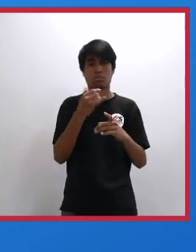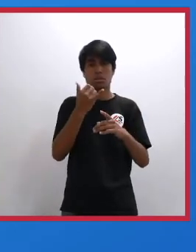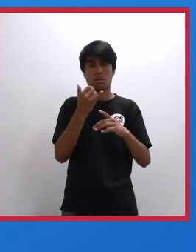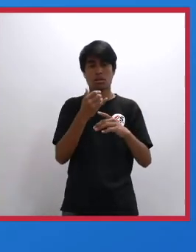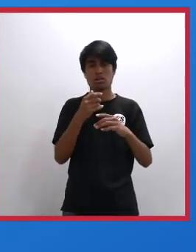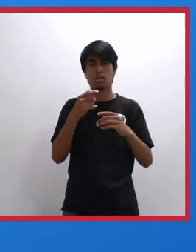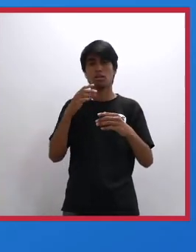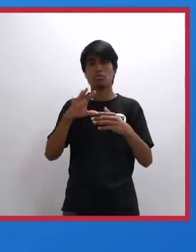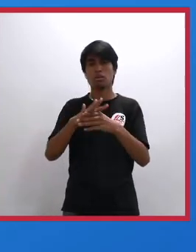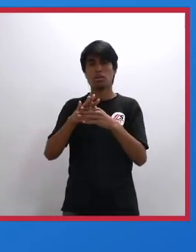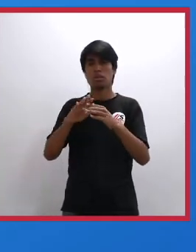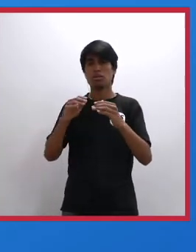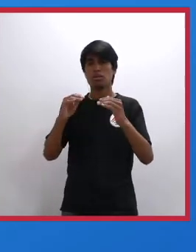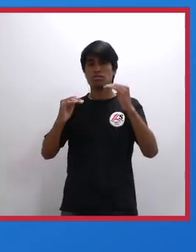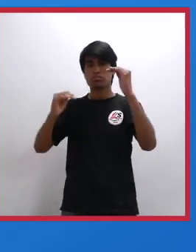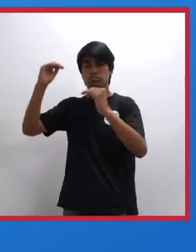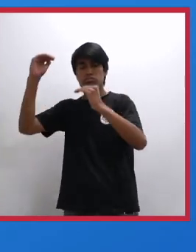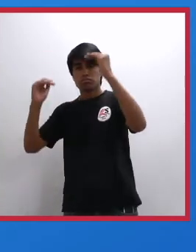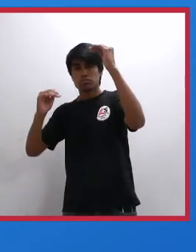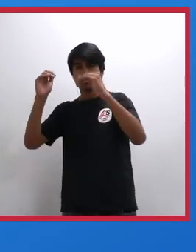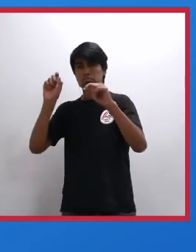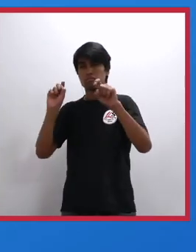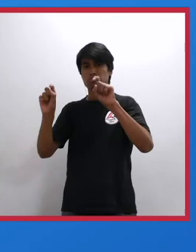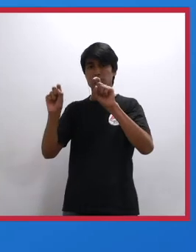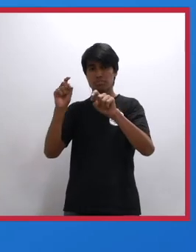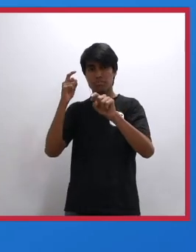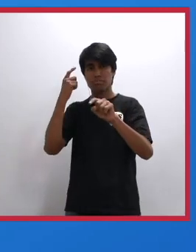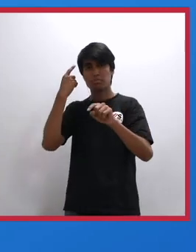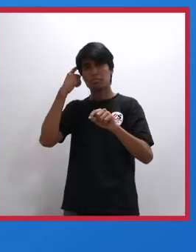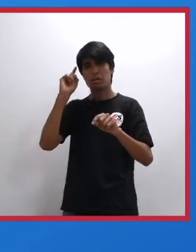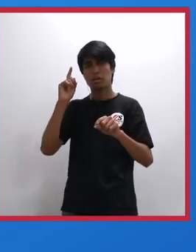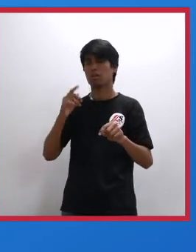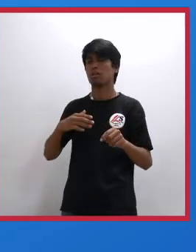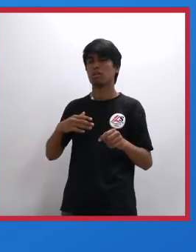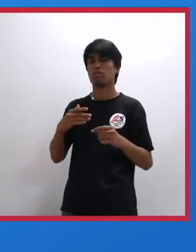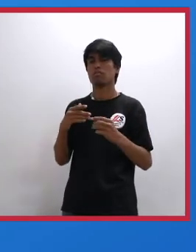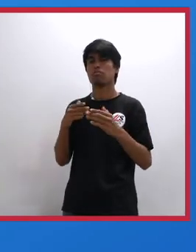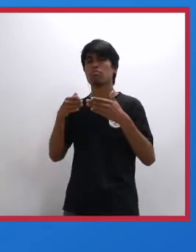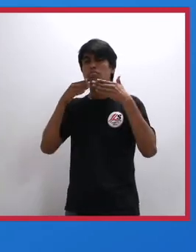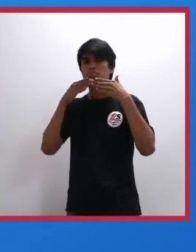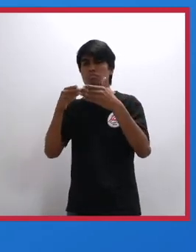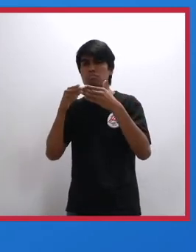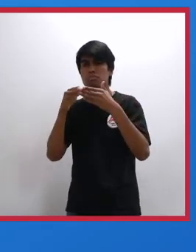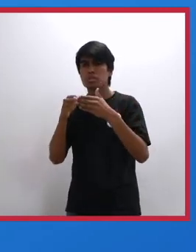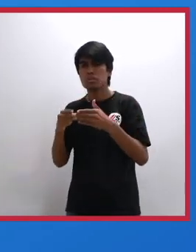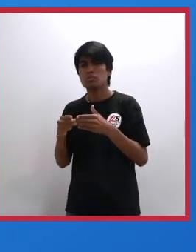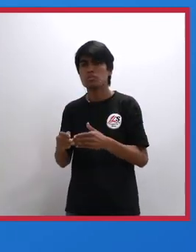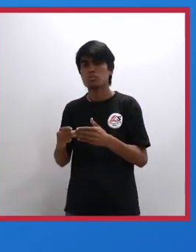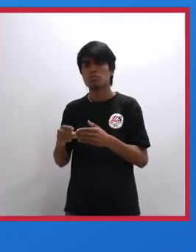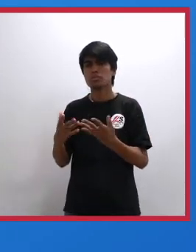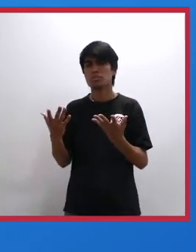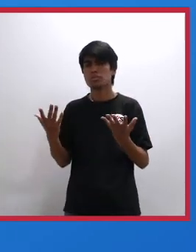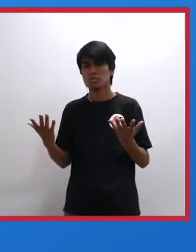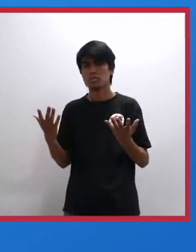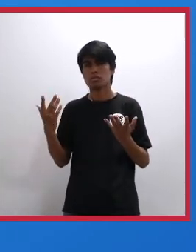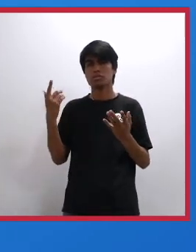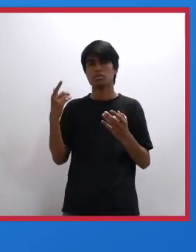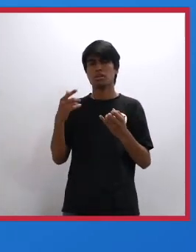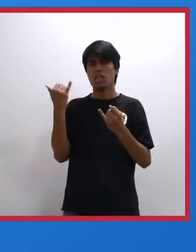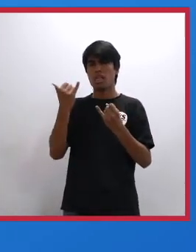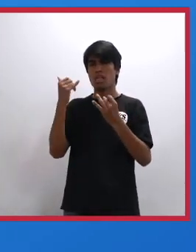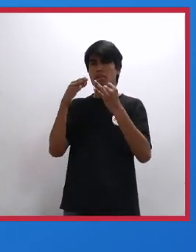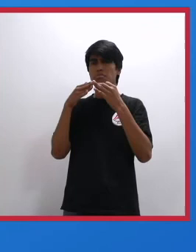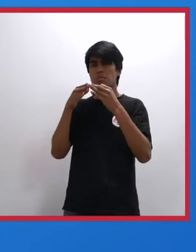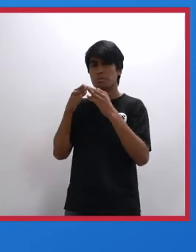una encuesta a la que pueden acceder para poder completar breve cuestionario con